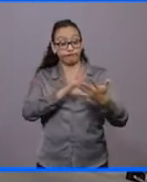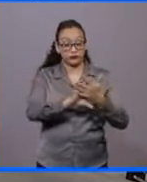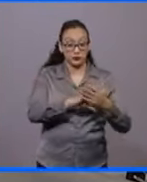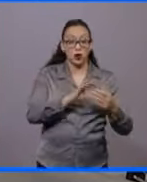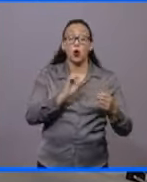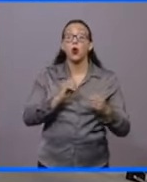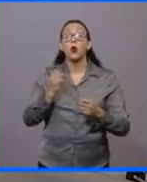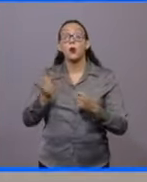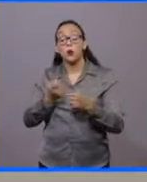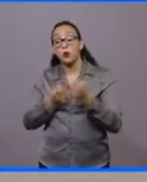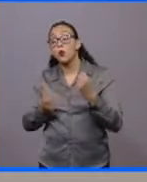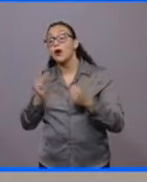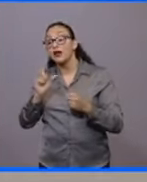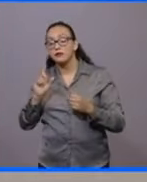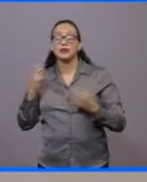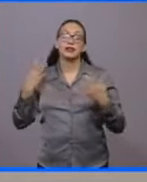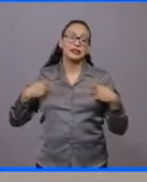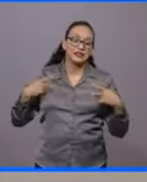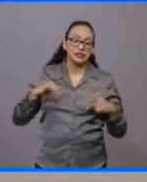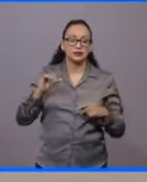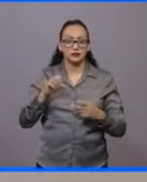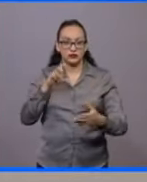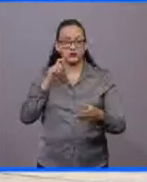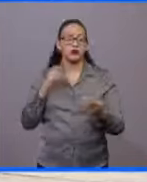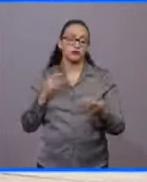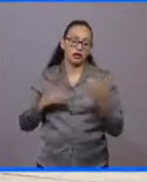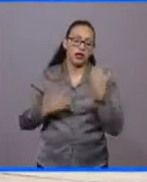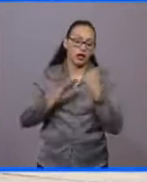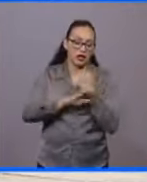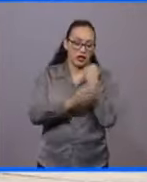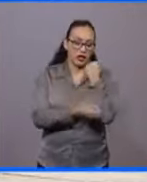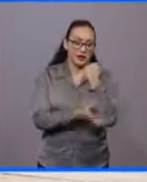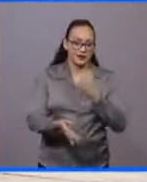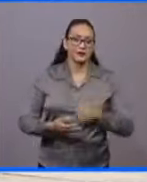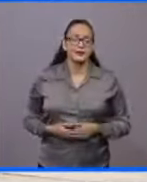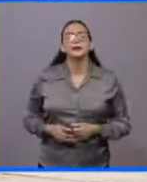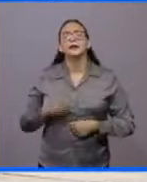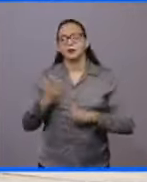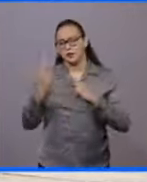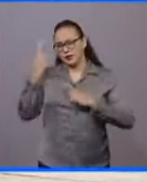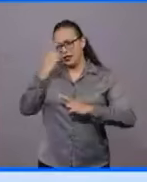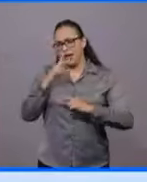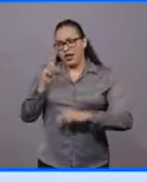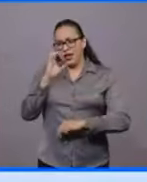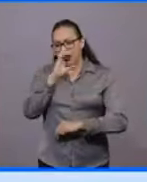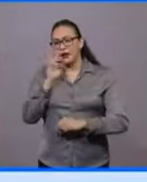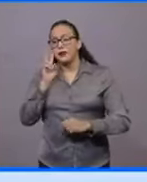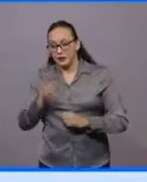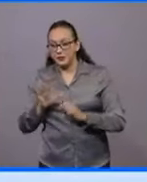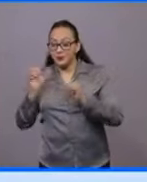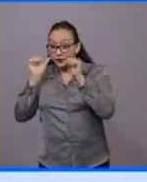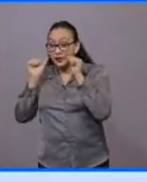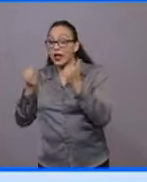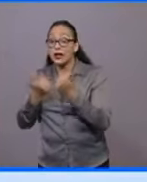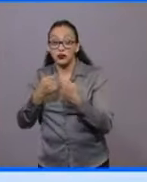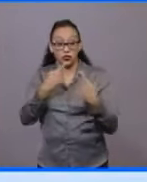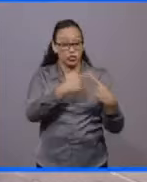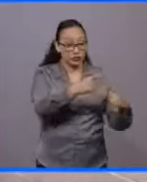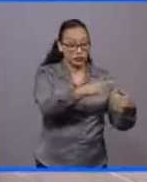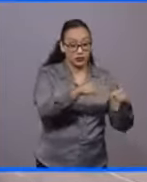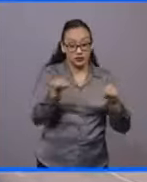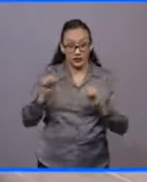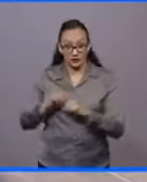la exclusión de aborto doloso. En su fallo, la primera sala también determinó que las asociaciones civiles cuentan con